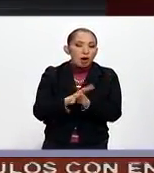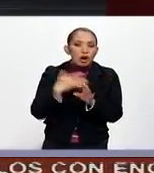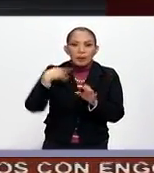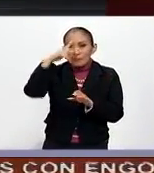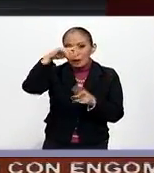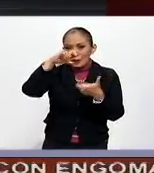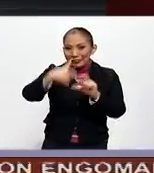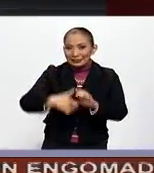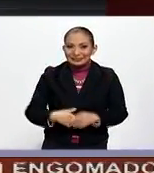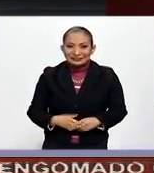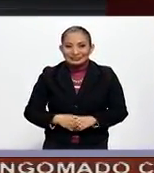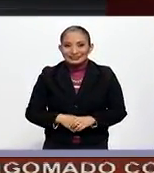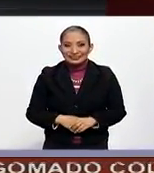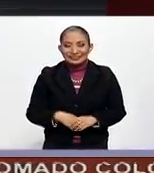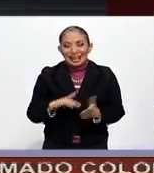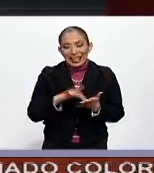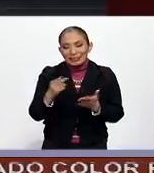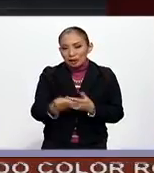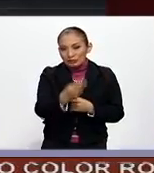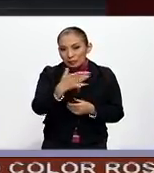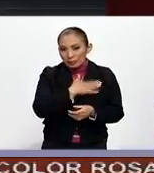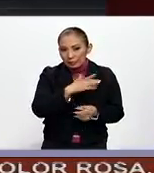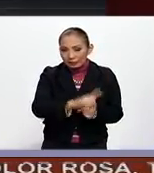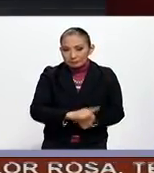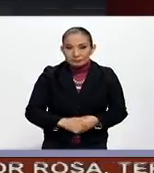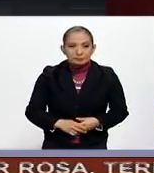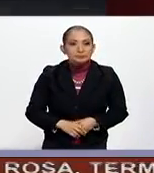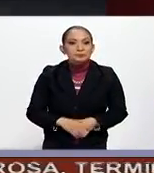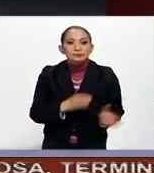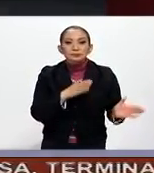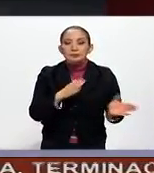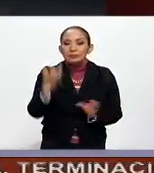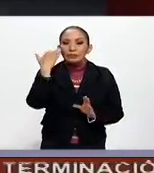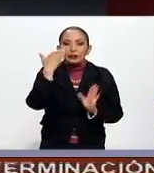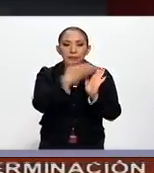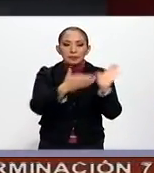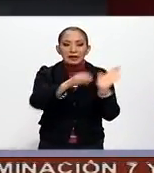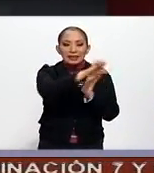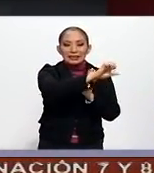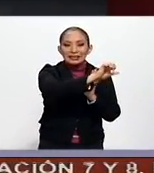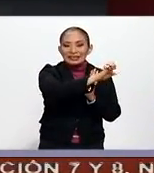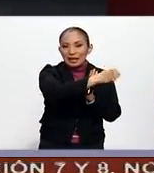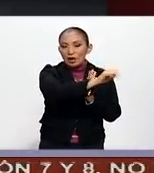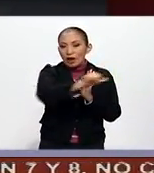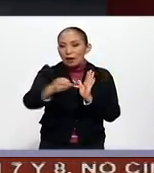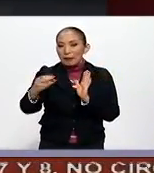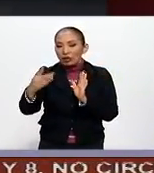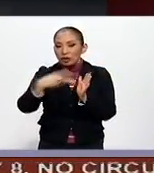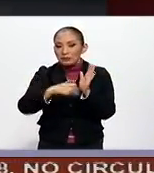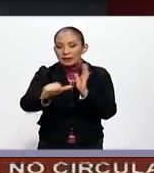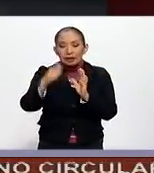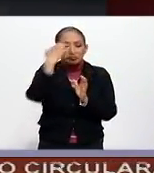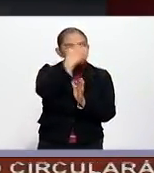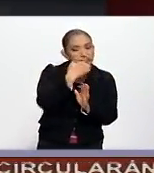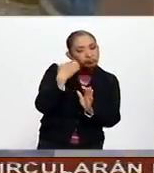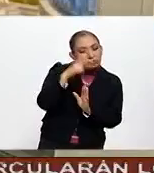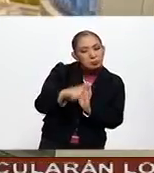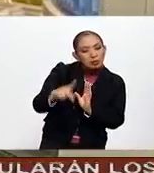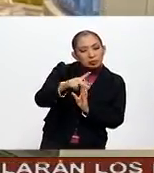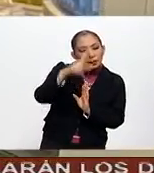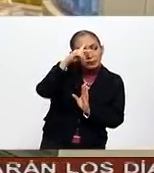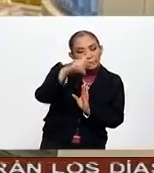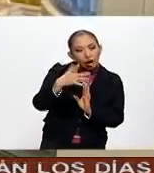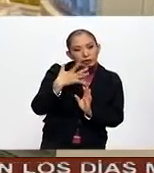en México al Día. Gracias a ustedes, buen día. Bueno, en el periodo de enero-mayo del 2016, el balance público